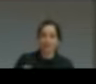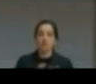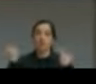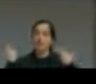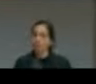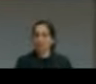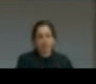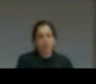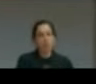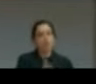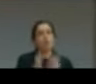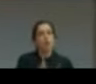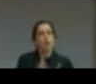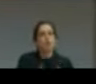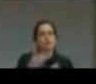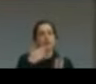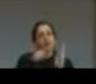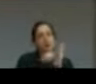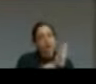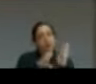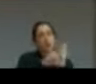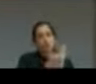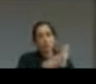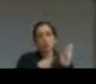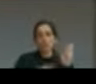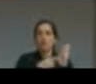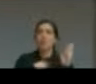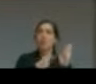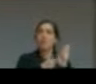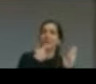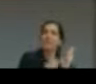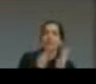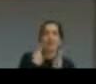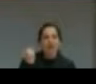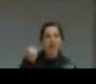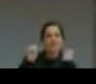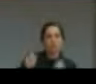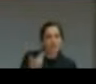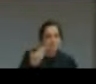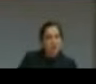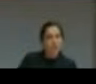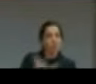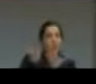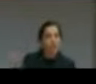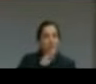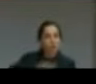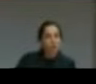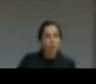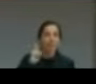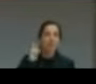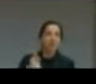seguir luchando para desterrar de nuestra sociedad, más allá del papel, los comportamientos y actitudes